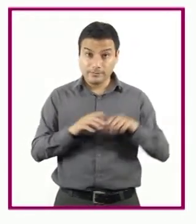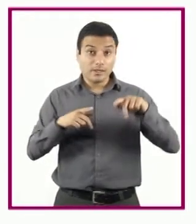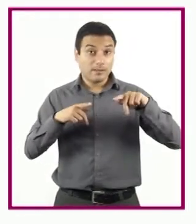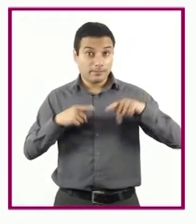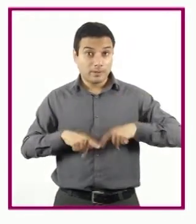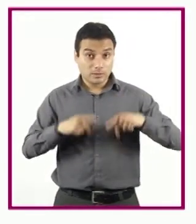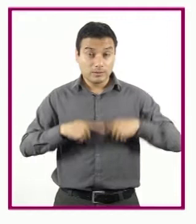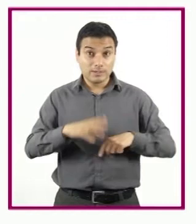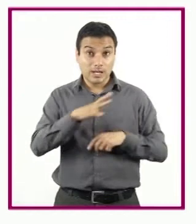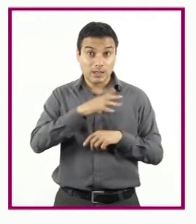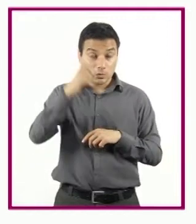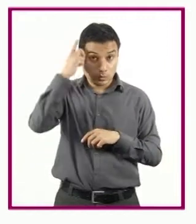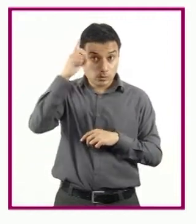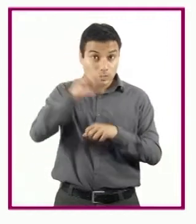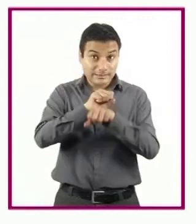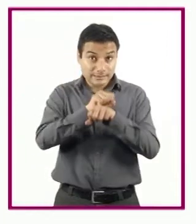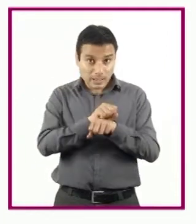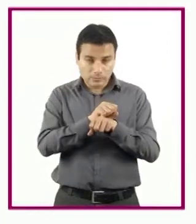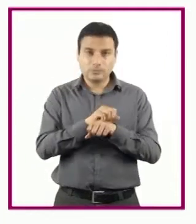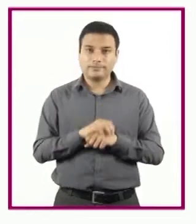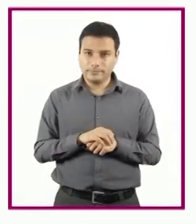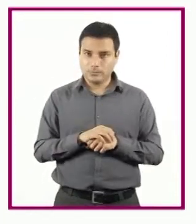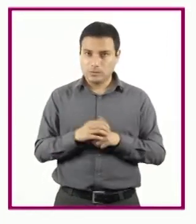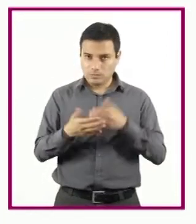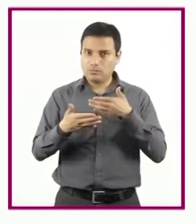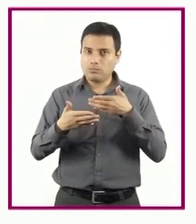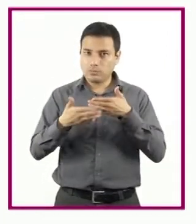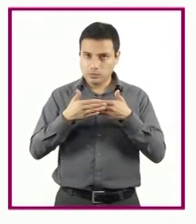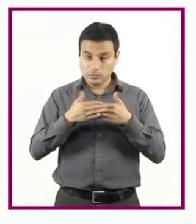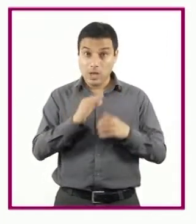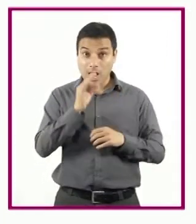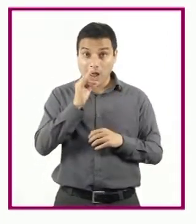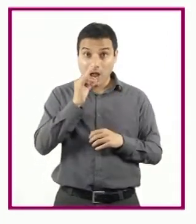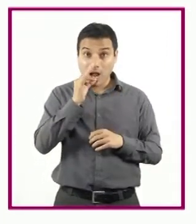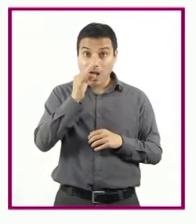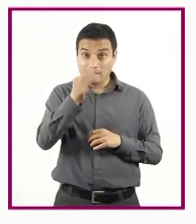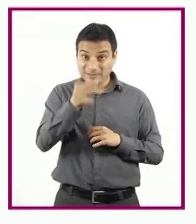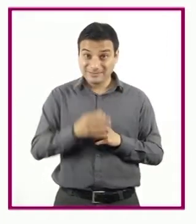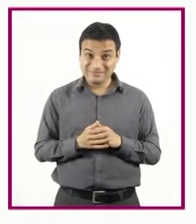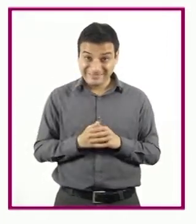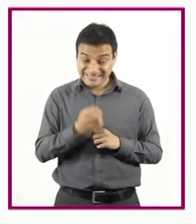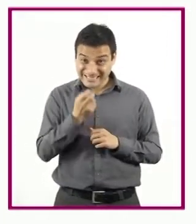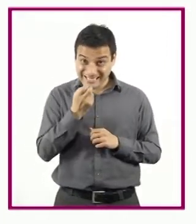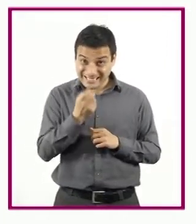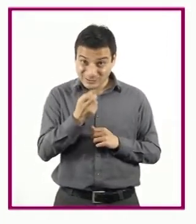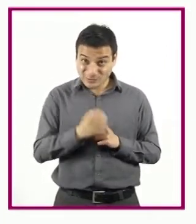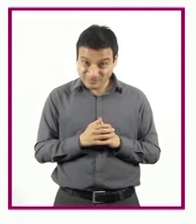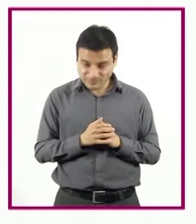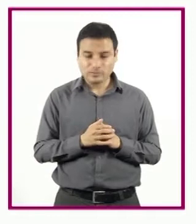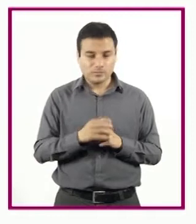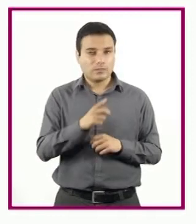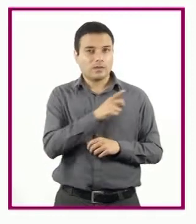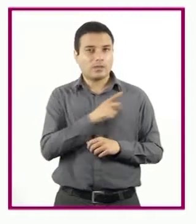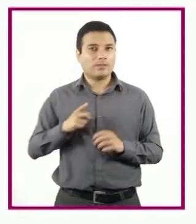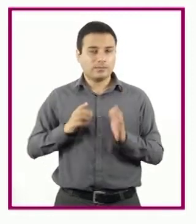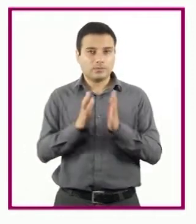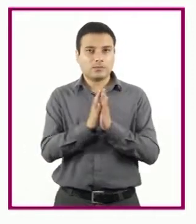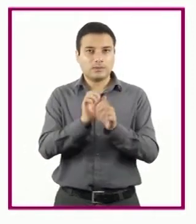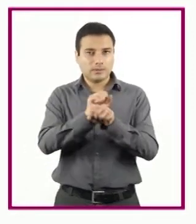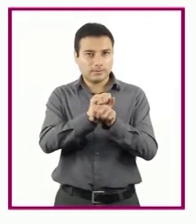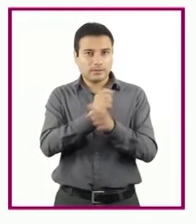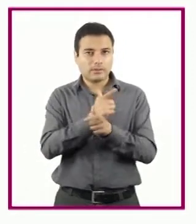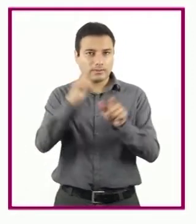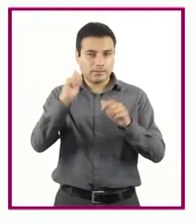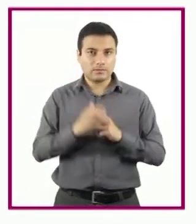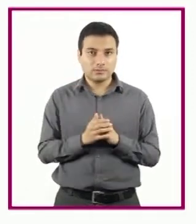esclavas que luego, inmediatamente que llega su noticia, esta plausible superior orden los pongan en libertad. Y no